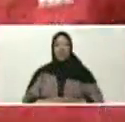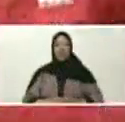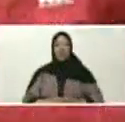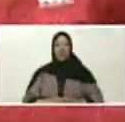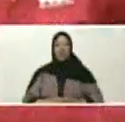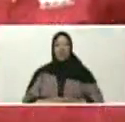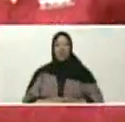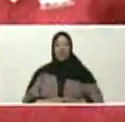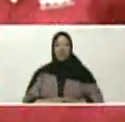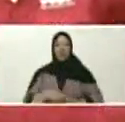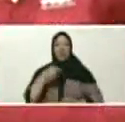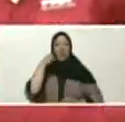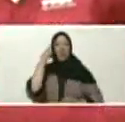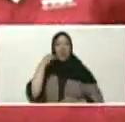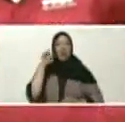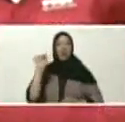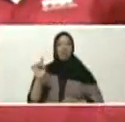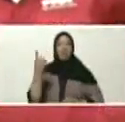juro por el negro primero,